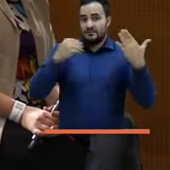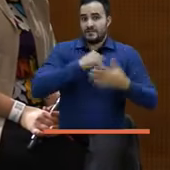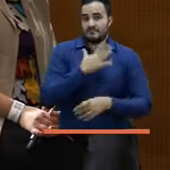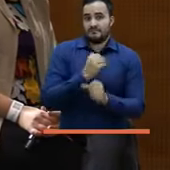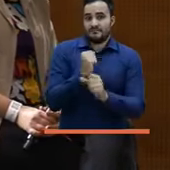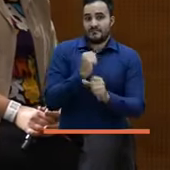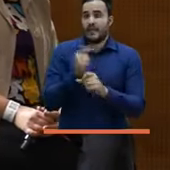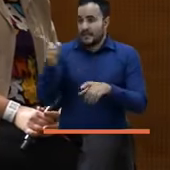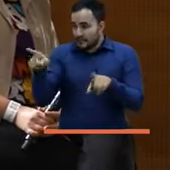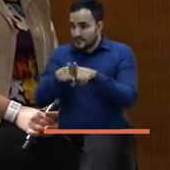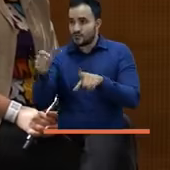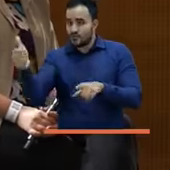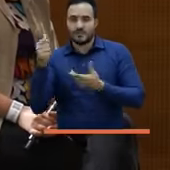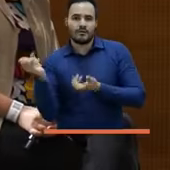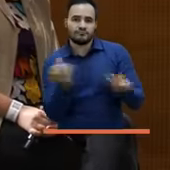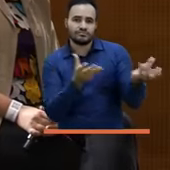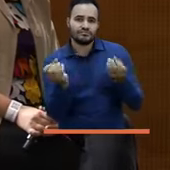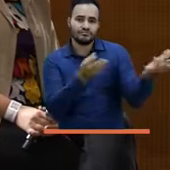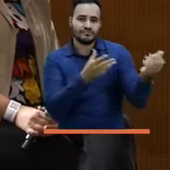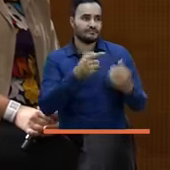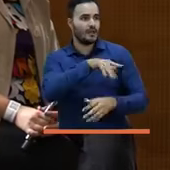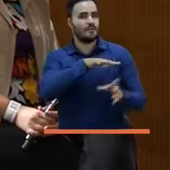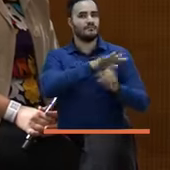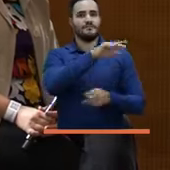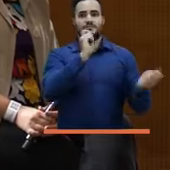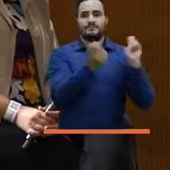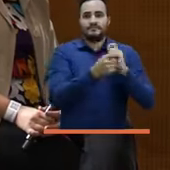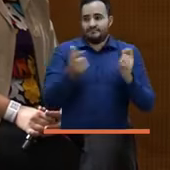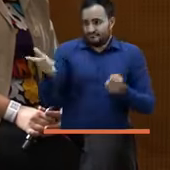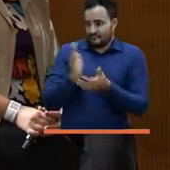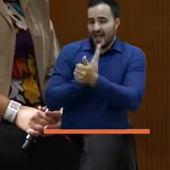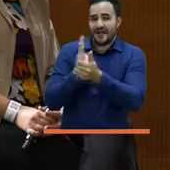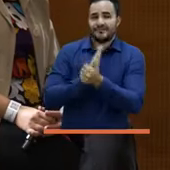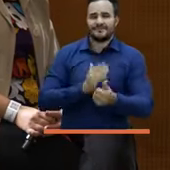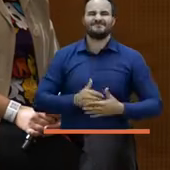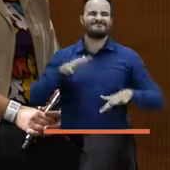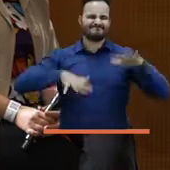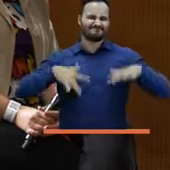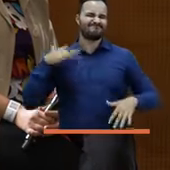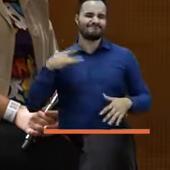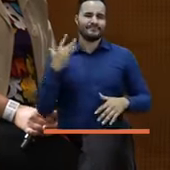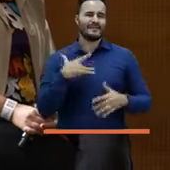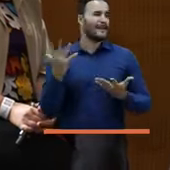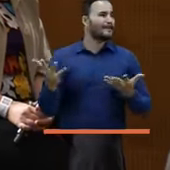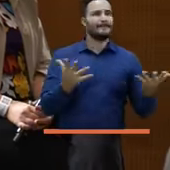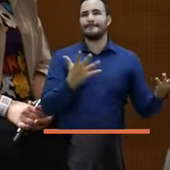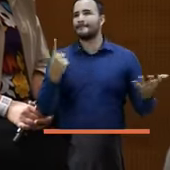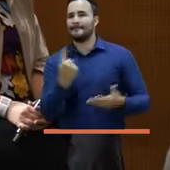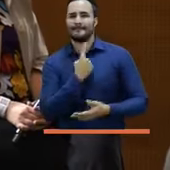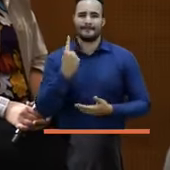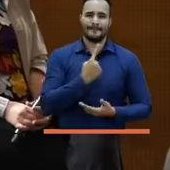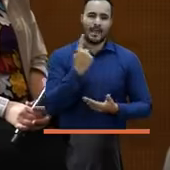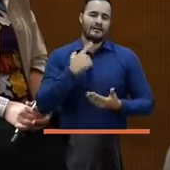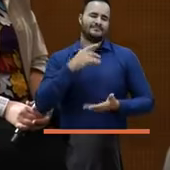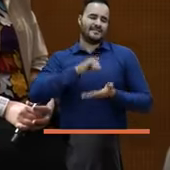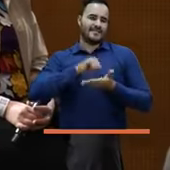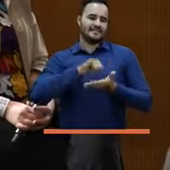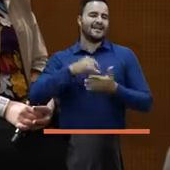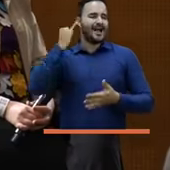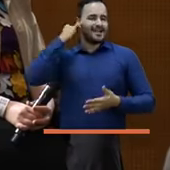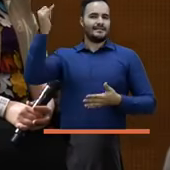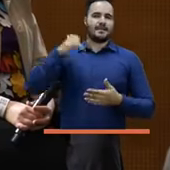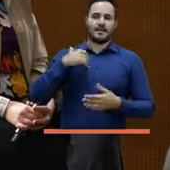esto definitivamente no lo sabemos nosotros muchas veces nos sentimos solos en el camino y por eso estamos hablando de unas mente orías unos